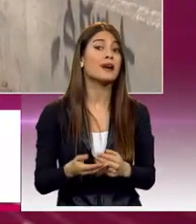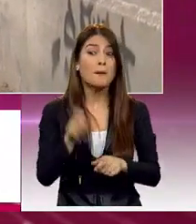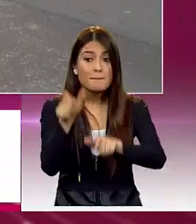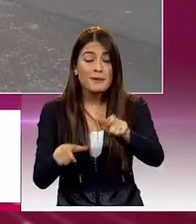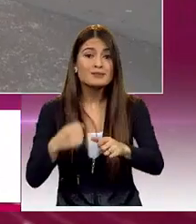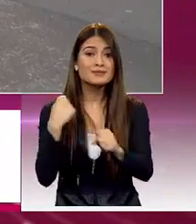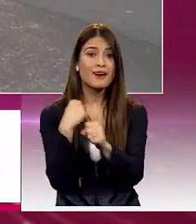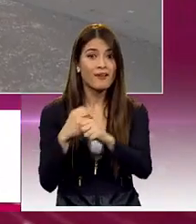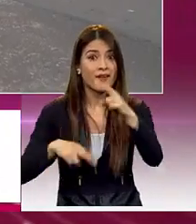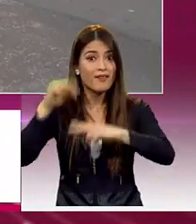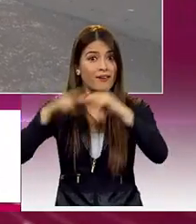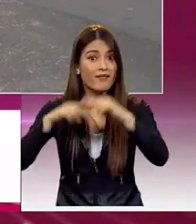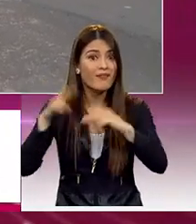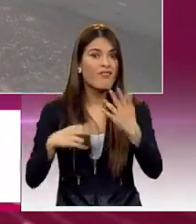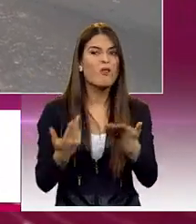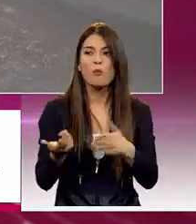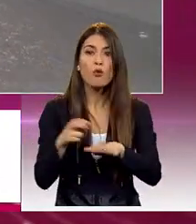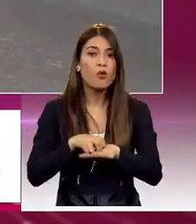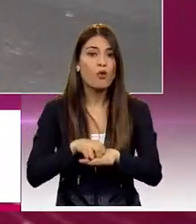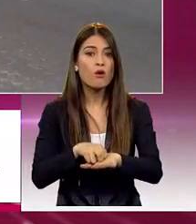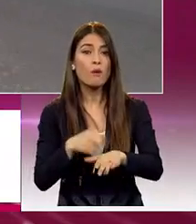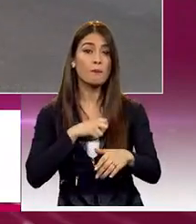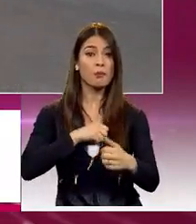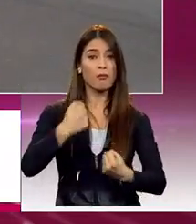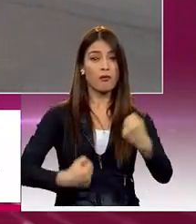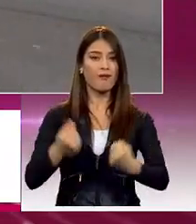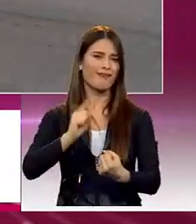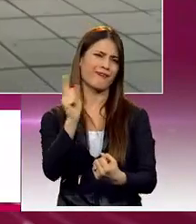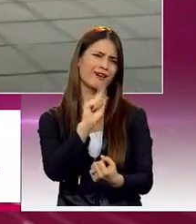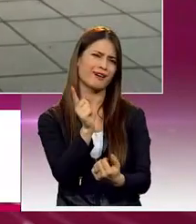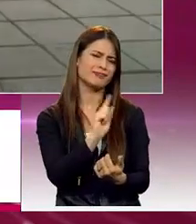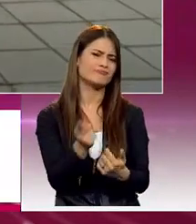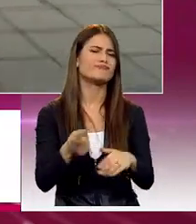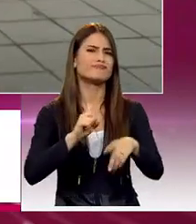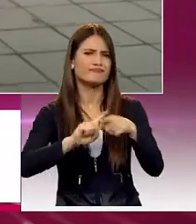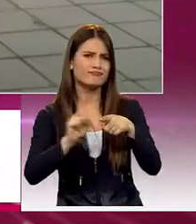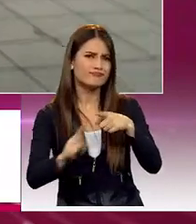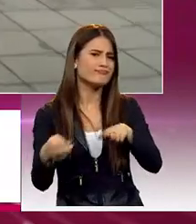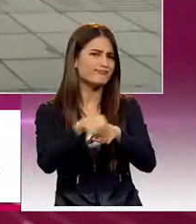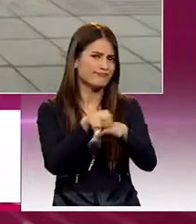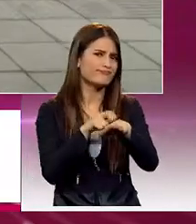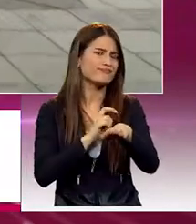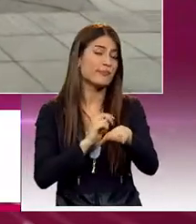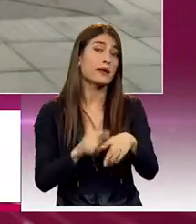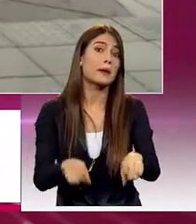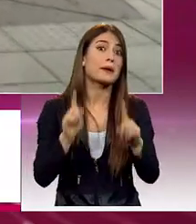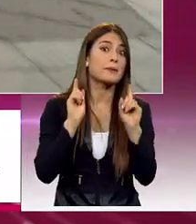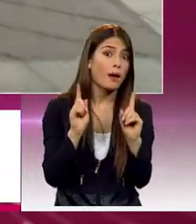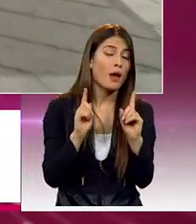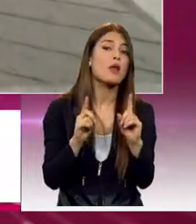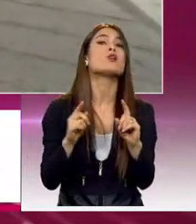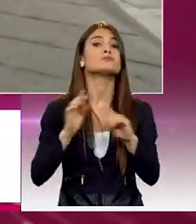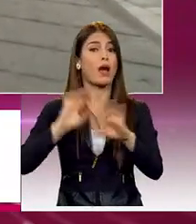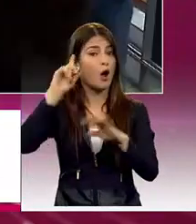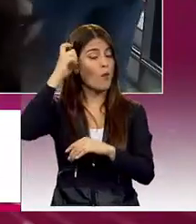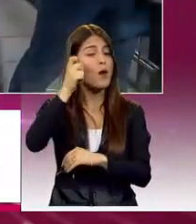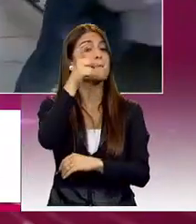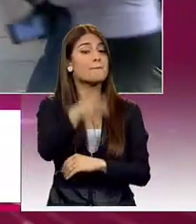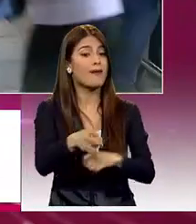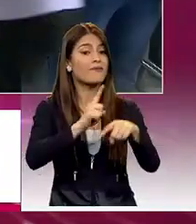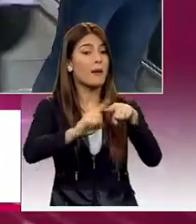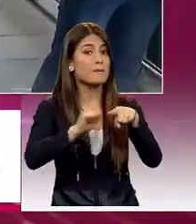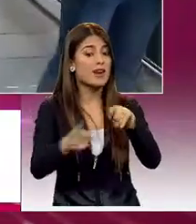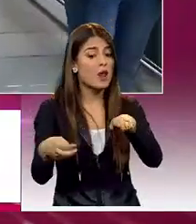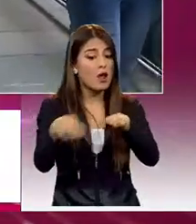público de Transmilenio no esté copado más allá del 35% de su capacidad. Eso permite que las personas en los buses